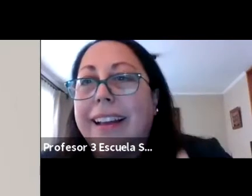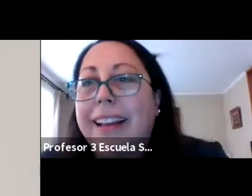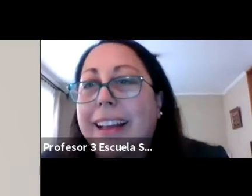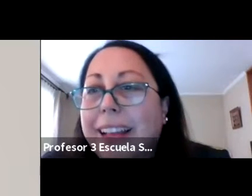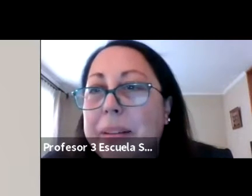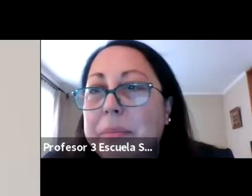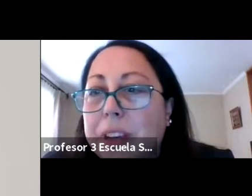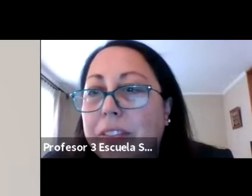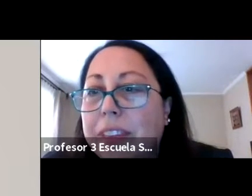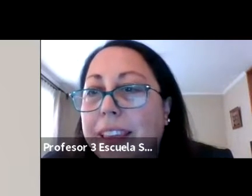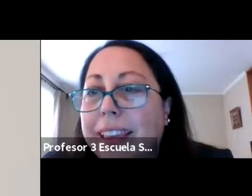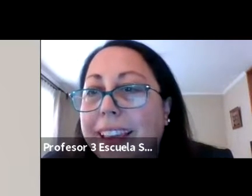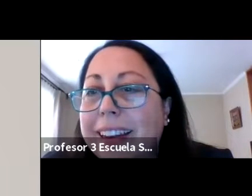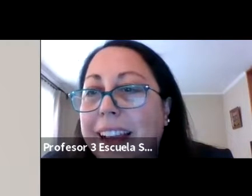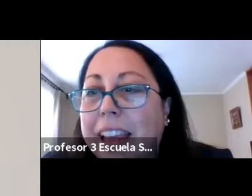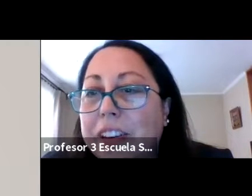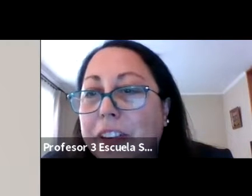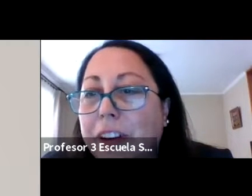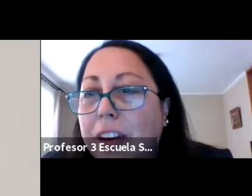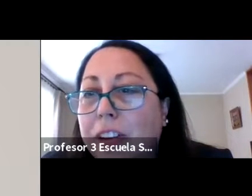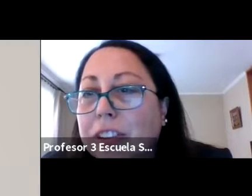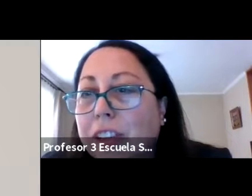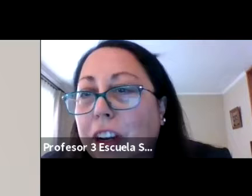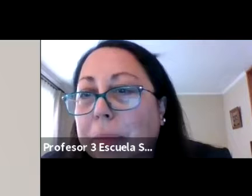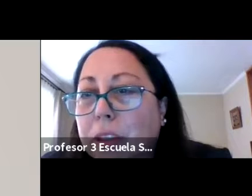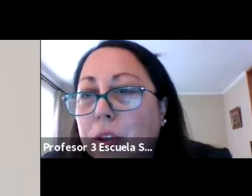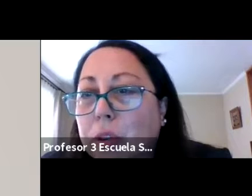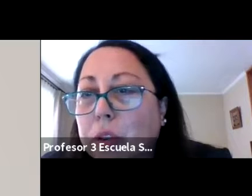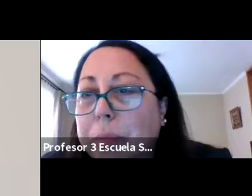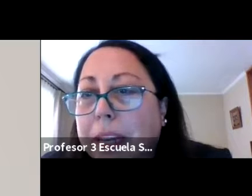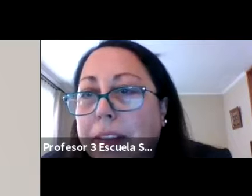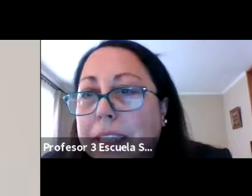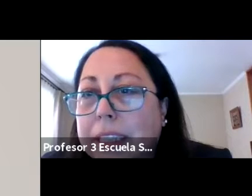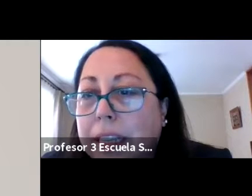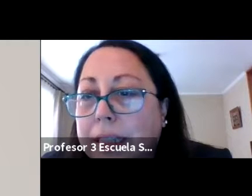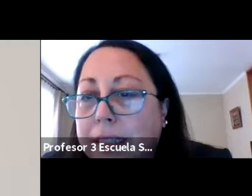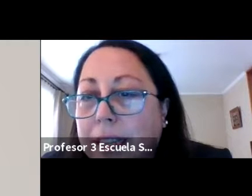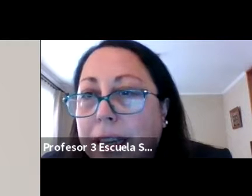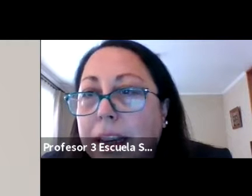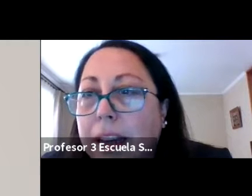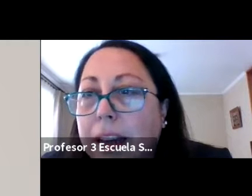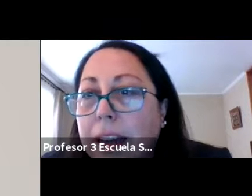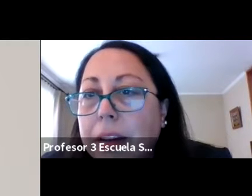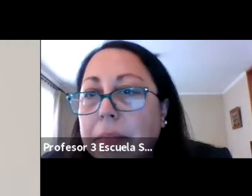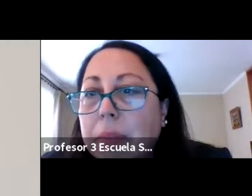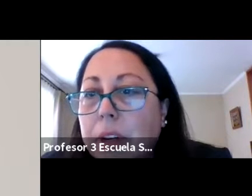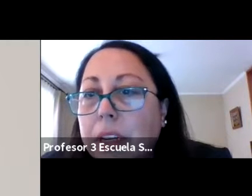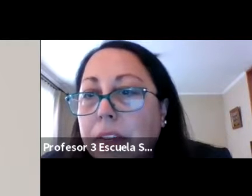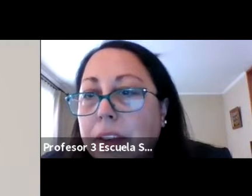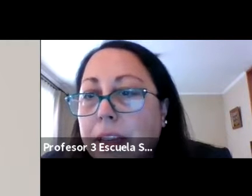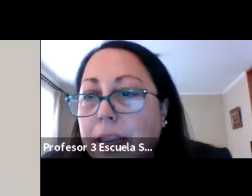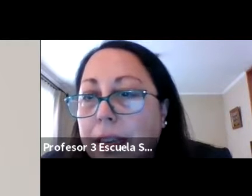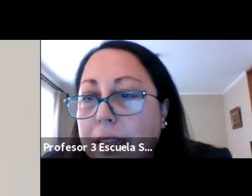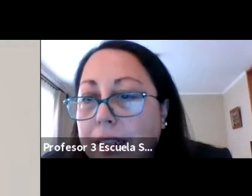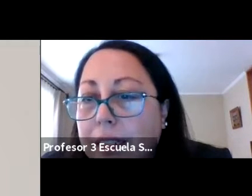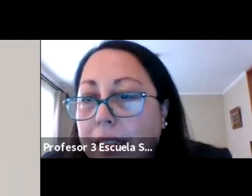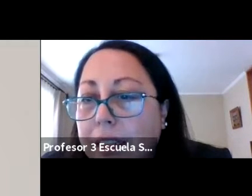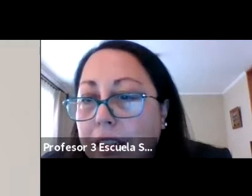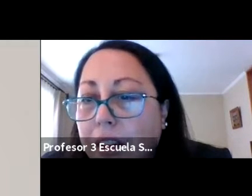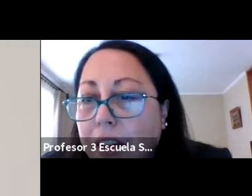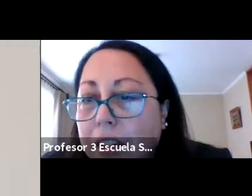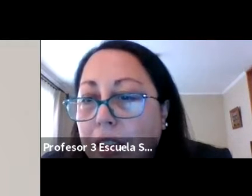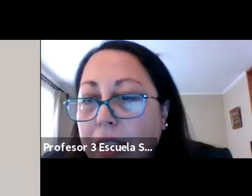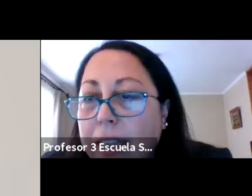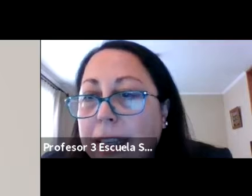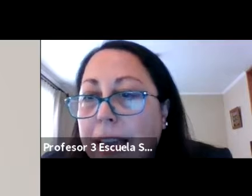bien, o mal. Ah, muy bien. Ah, yo veo al Alonso que lo pasó súper, el Vicente. Muy